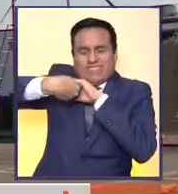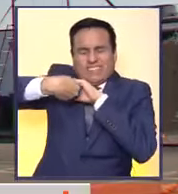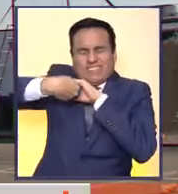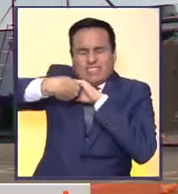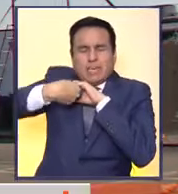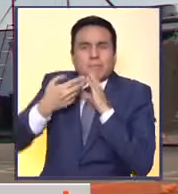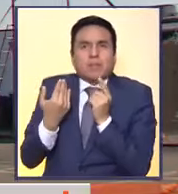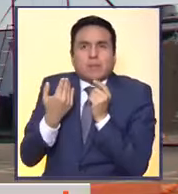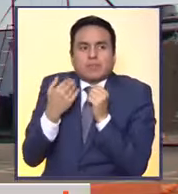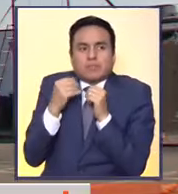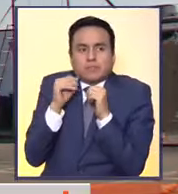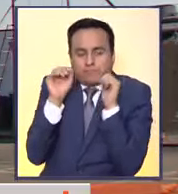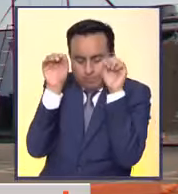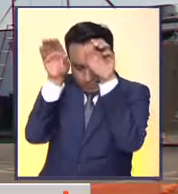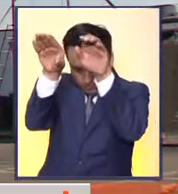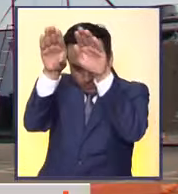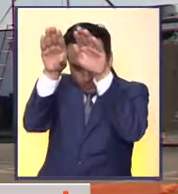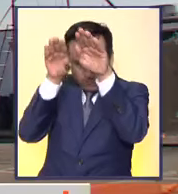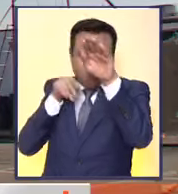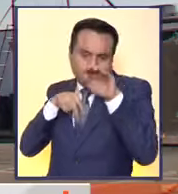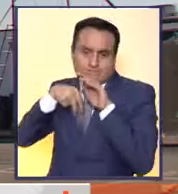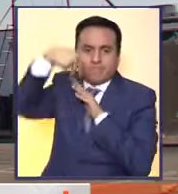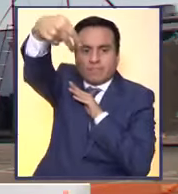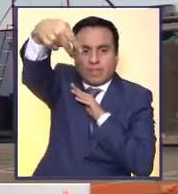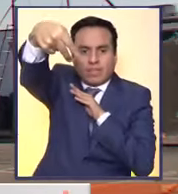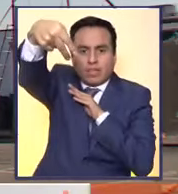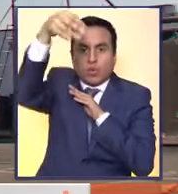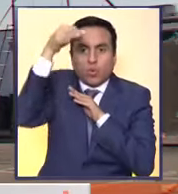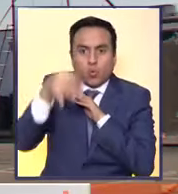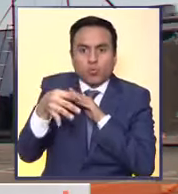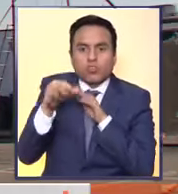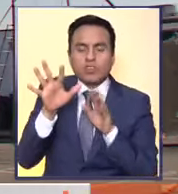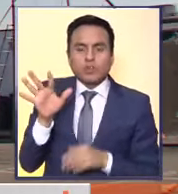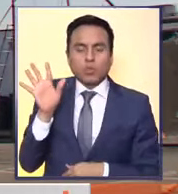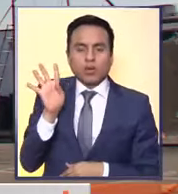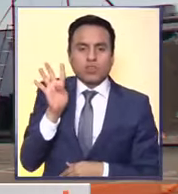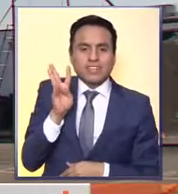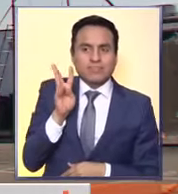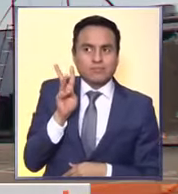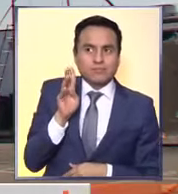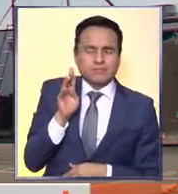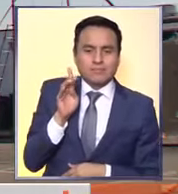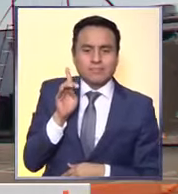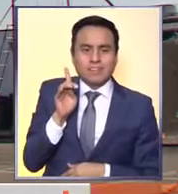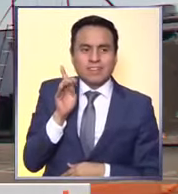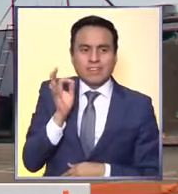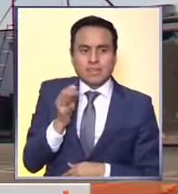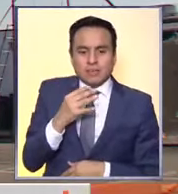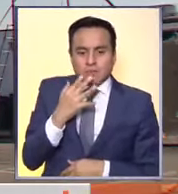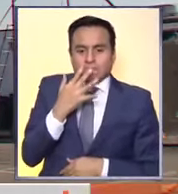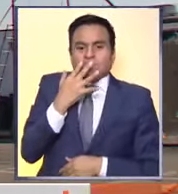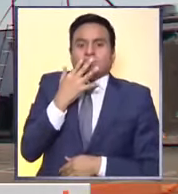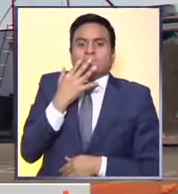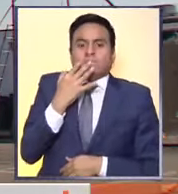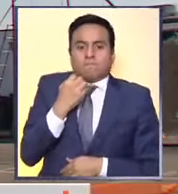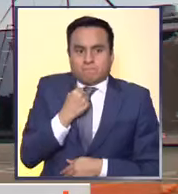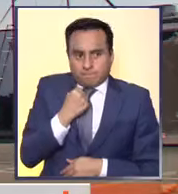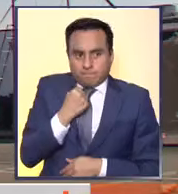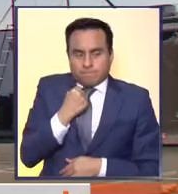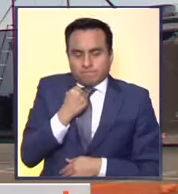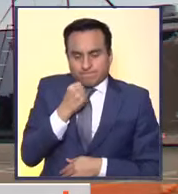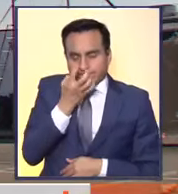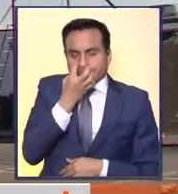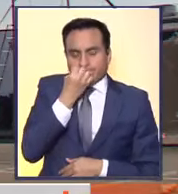con los brazos arriba, así. Y en el momento del 5, 4, 3, ya hay que respirar bien hondo y aguantar la